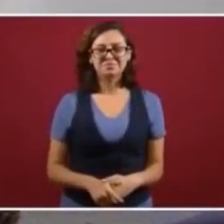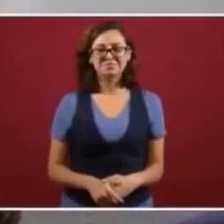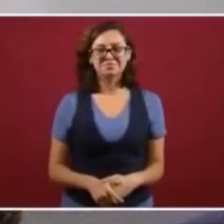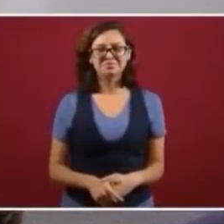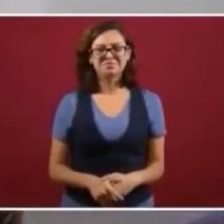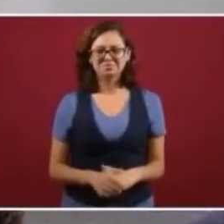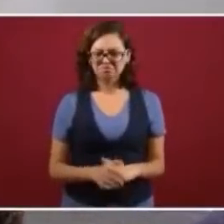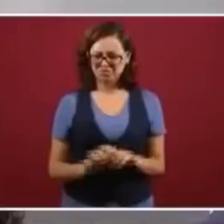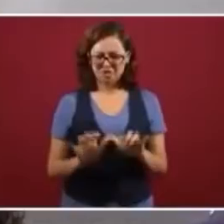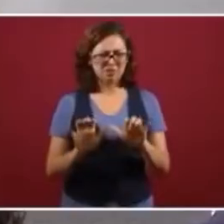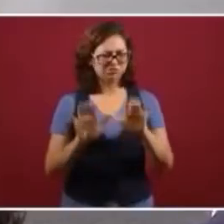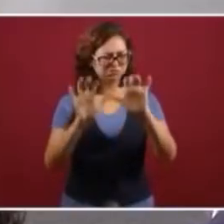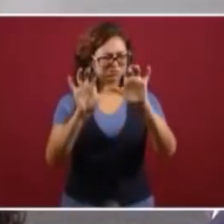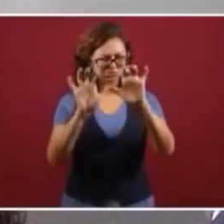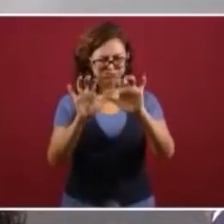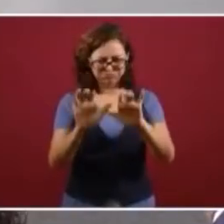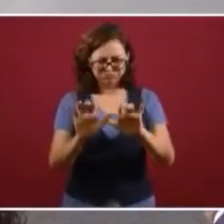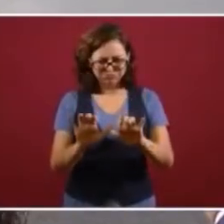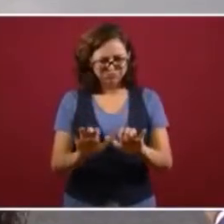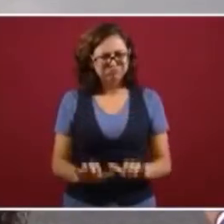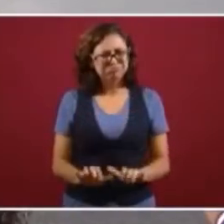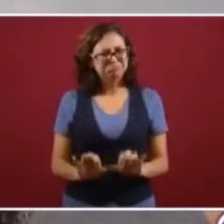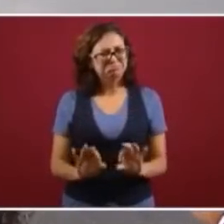Bien estructurado, o sea,